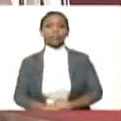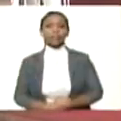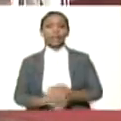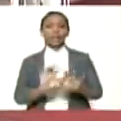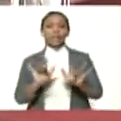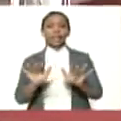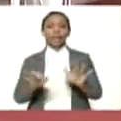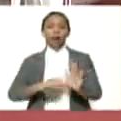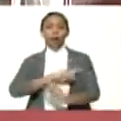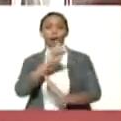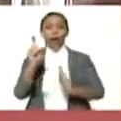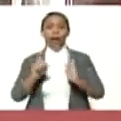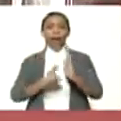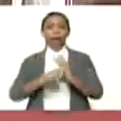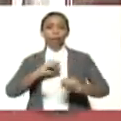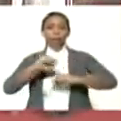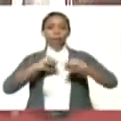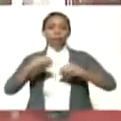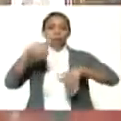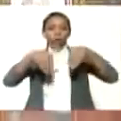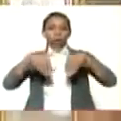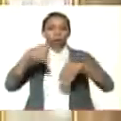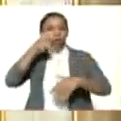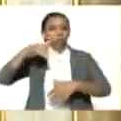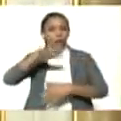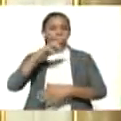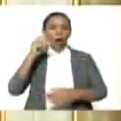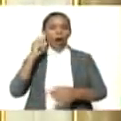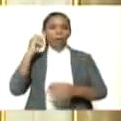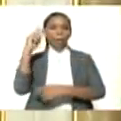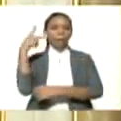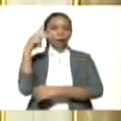secretario general del Movimiento Electoral del Pueblo en la parroquia Santa Rosalía.